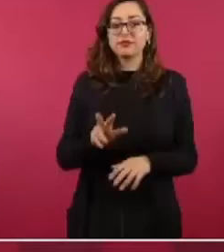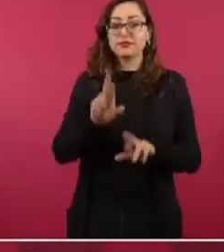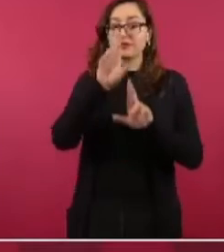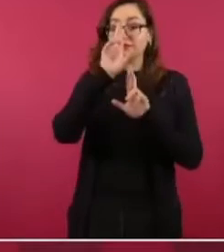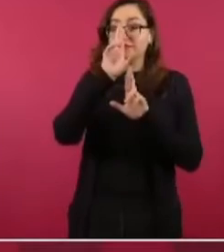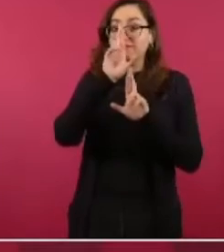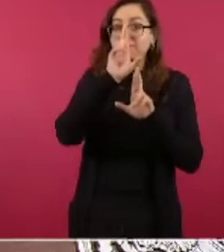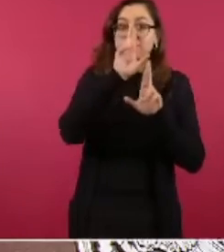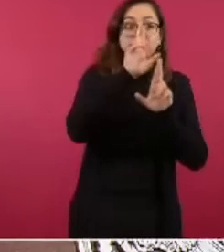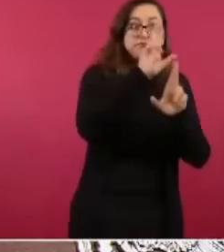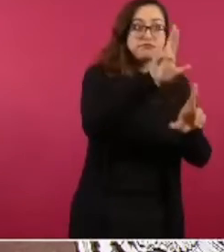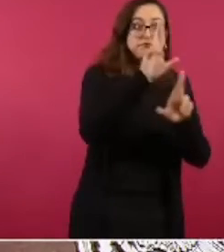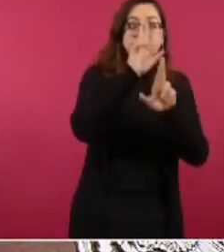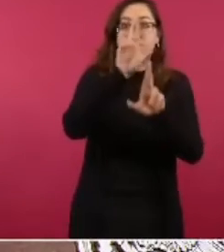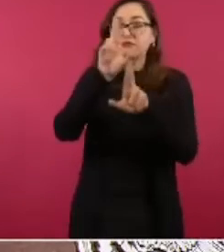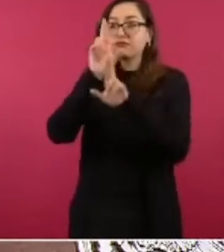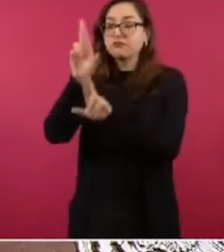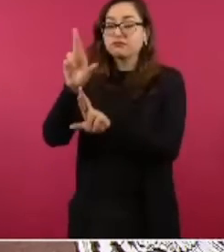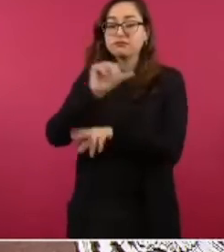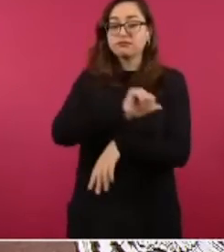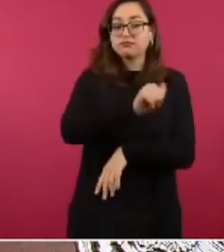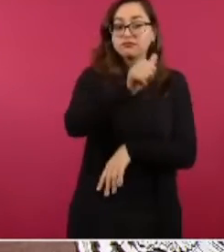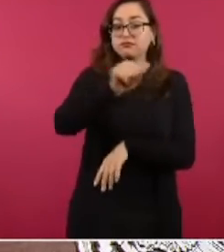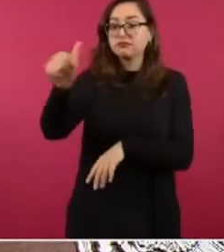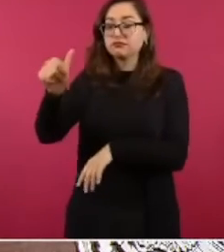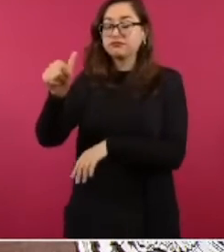derecho ajeno es la paz.